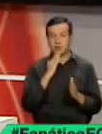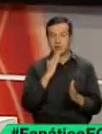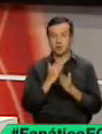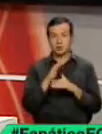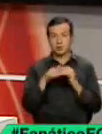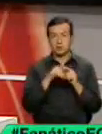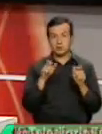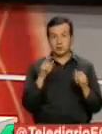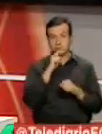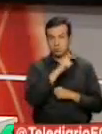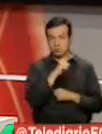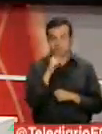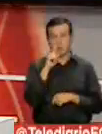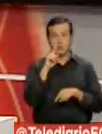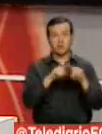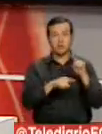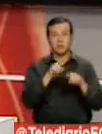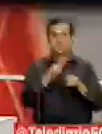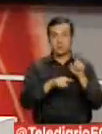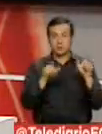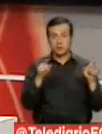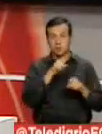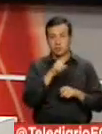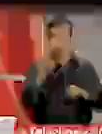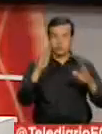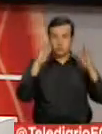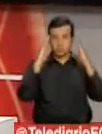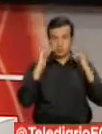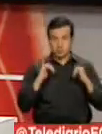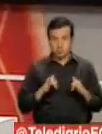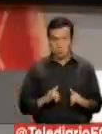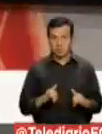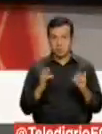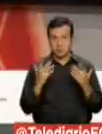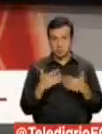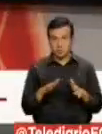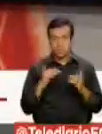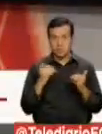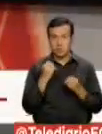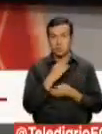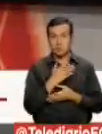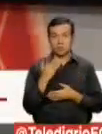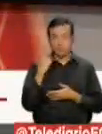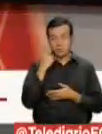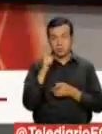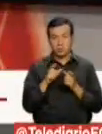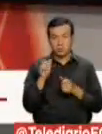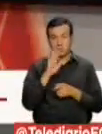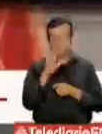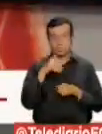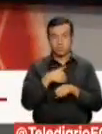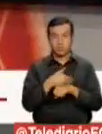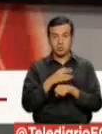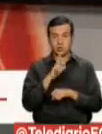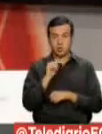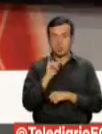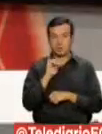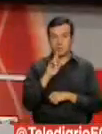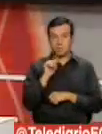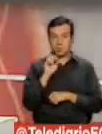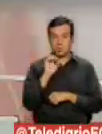Gracias a ustedes, amigas y amigos, por acompañarnos a partir de este momento. Nuestros invitados de la jornada: Ramiro